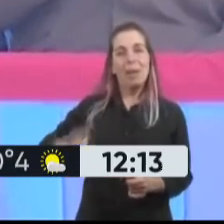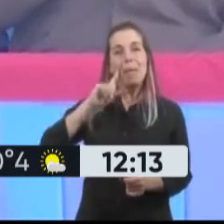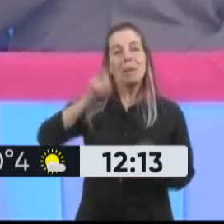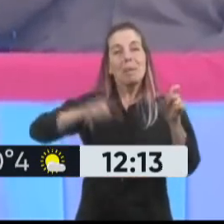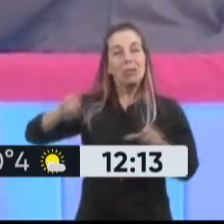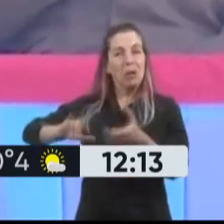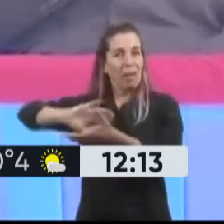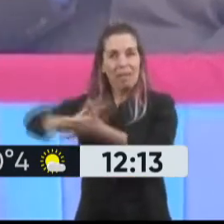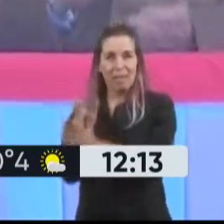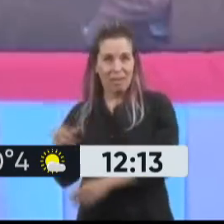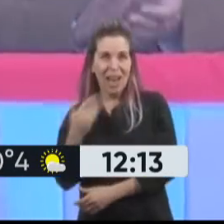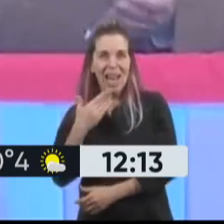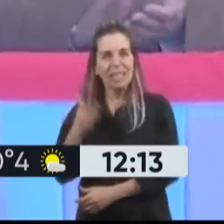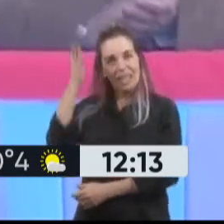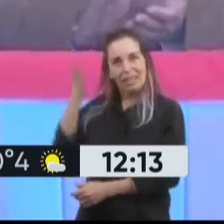humanos.